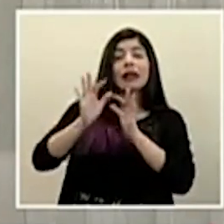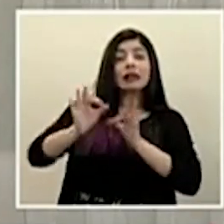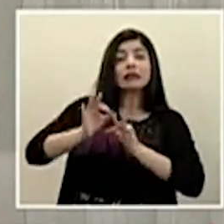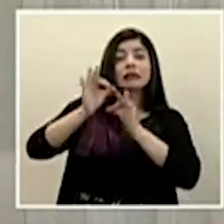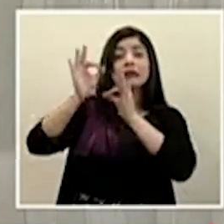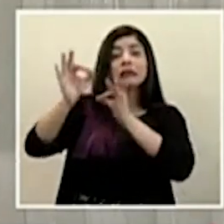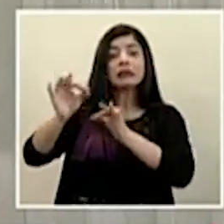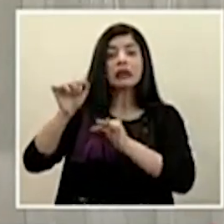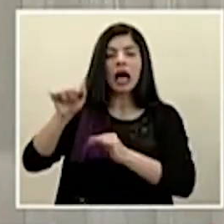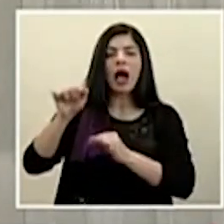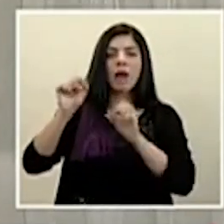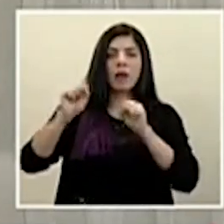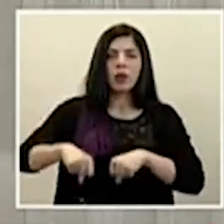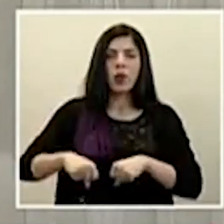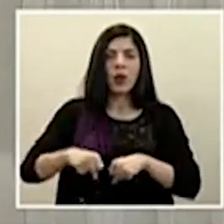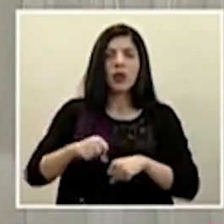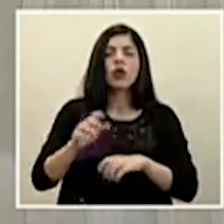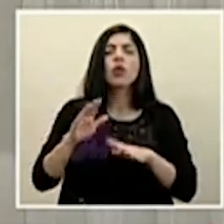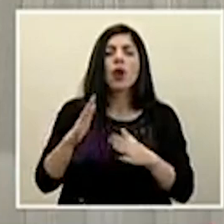El link es